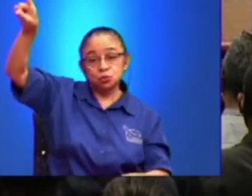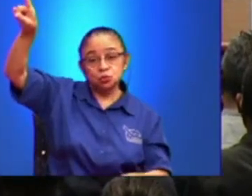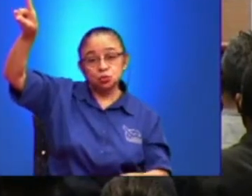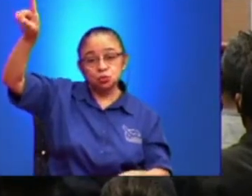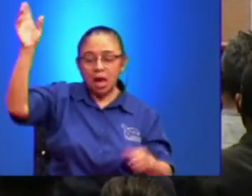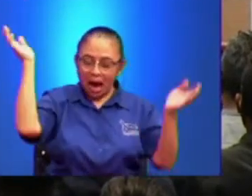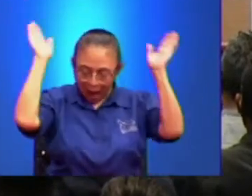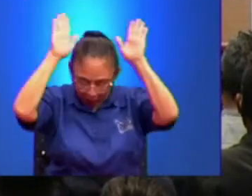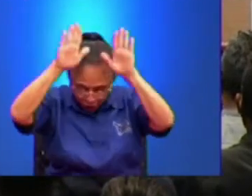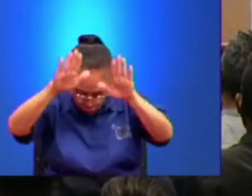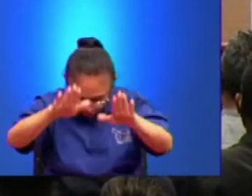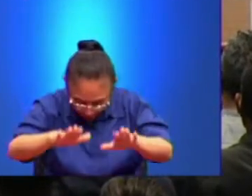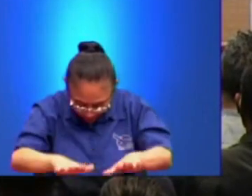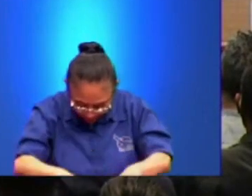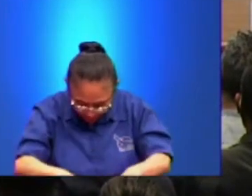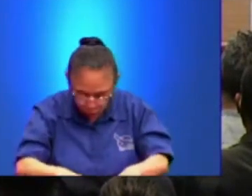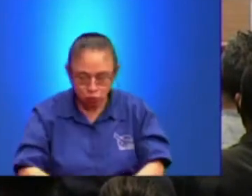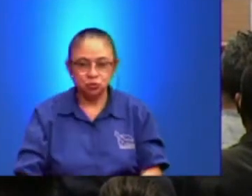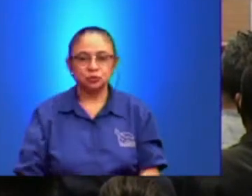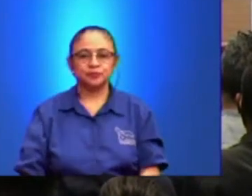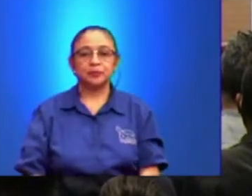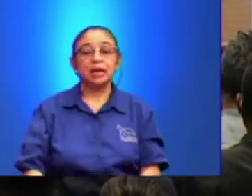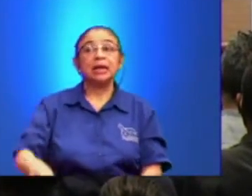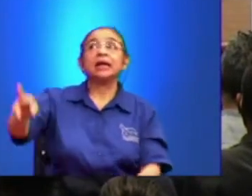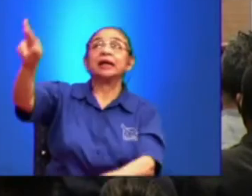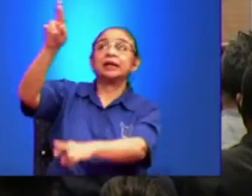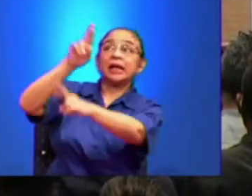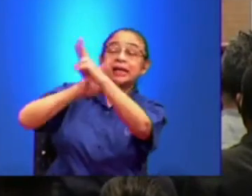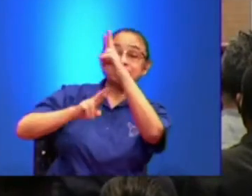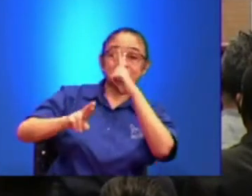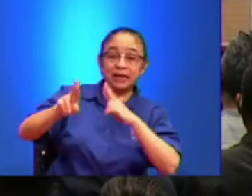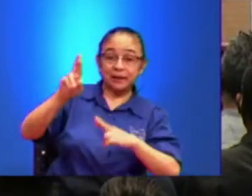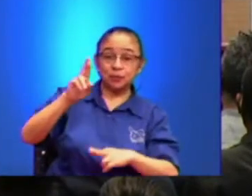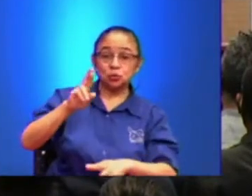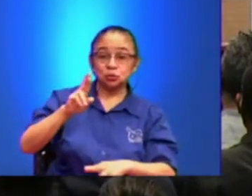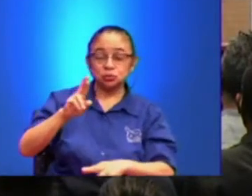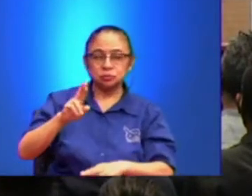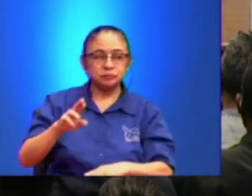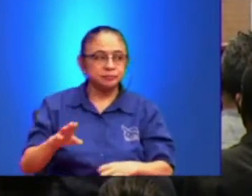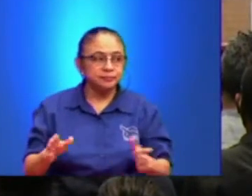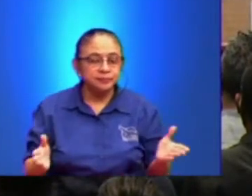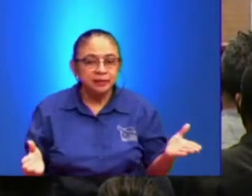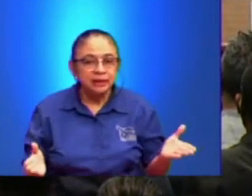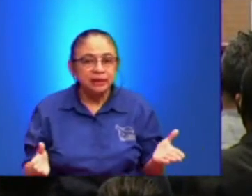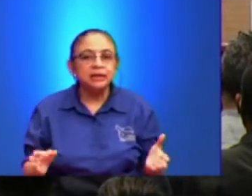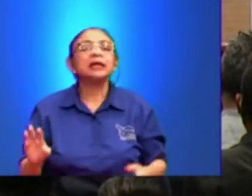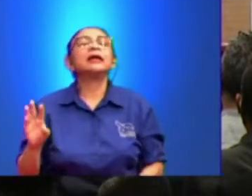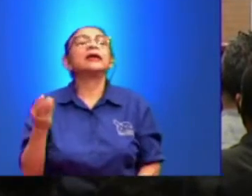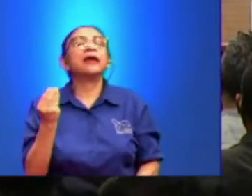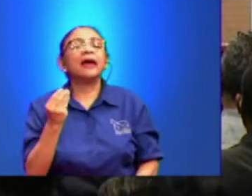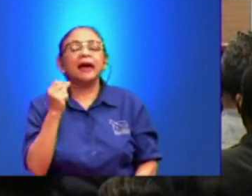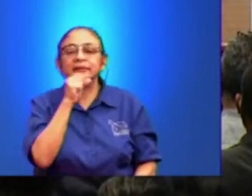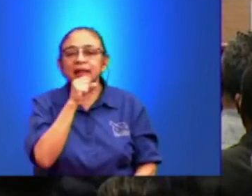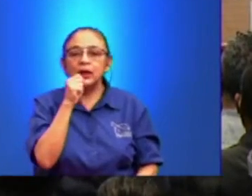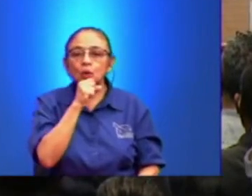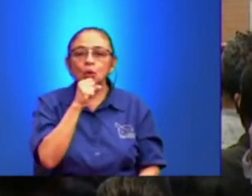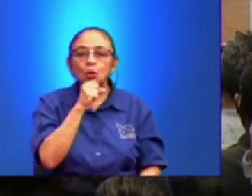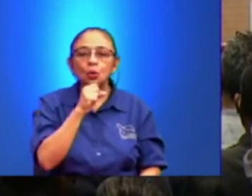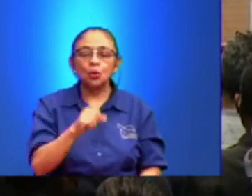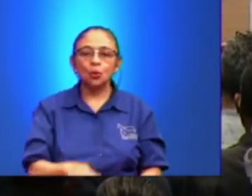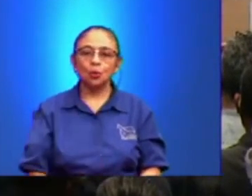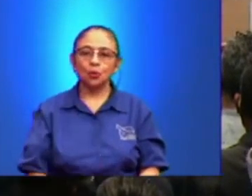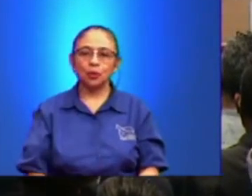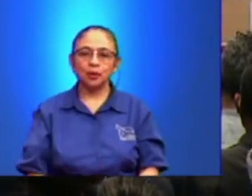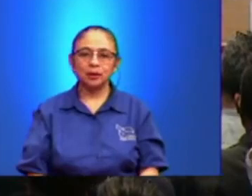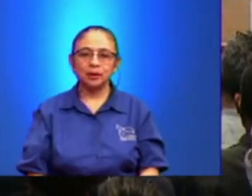adoraremos y regresaremos y cuál fue el canto que cantaron cuál fue